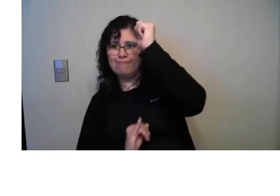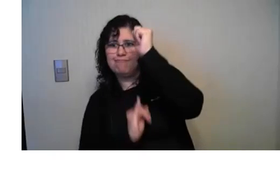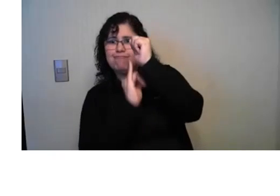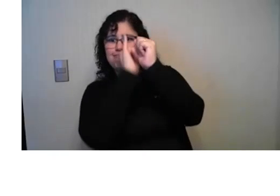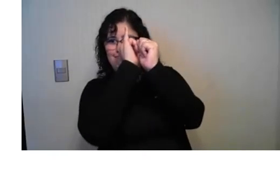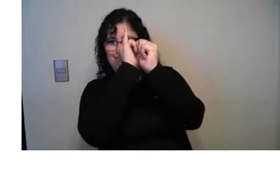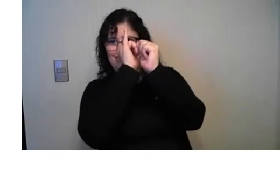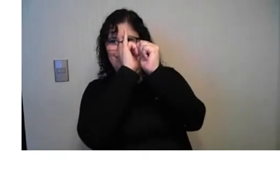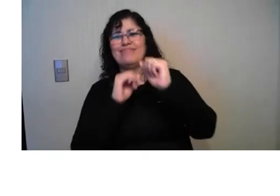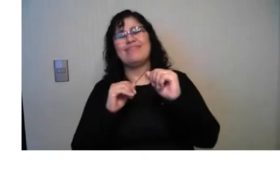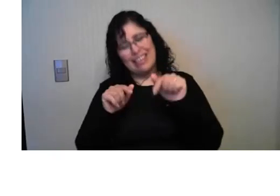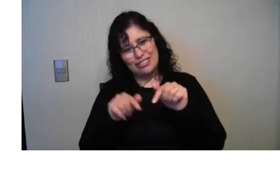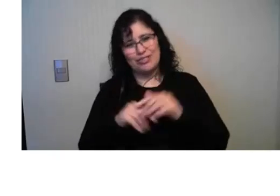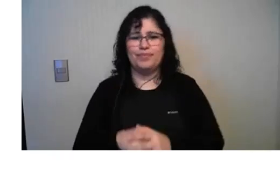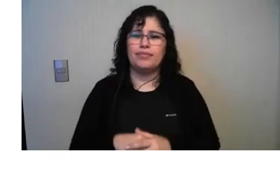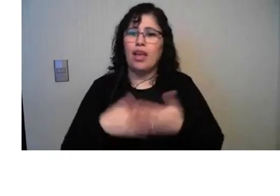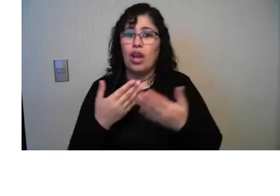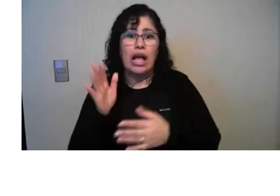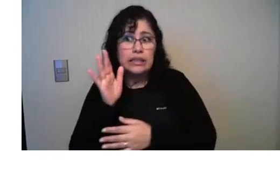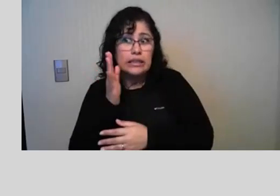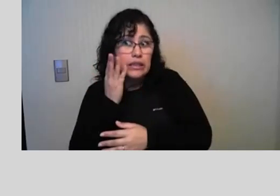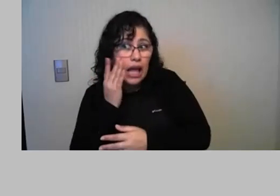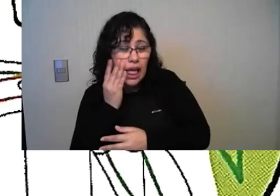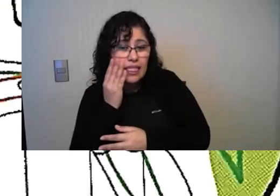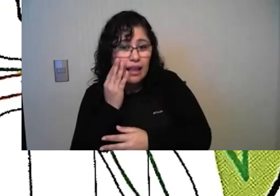seguimos esta figura en color celeste, vamos a aumentarla.